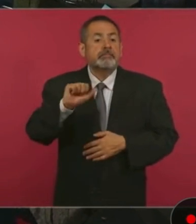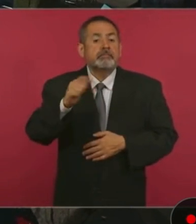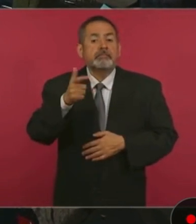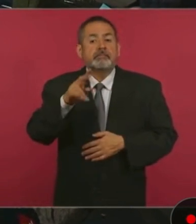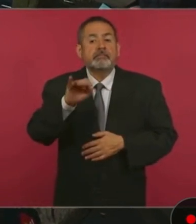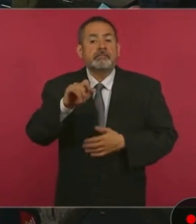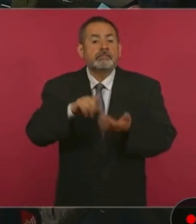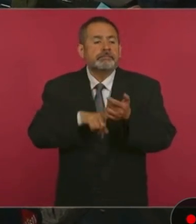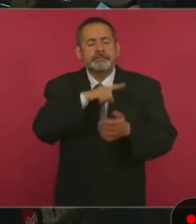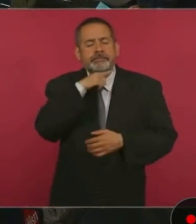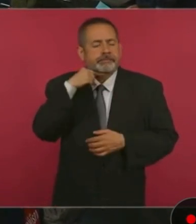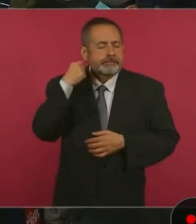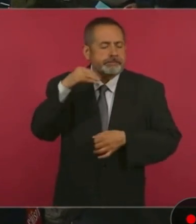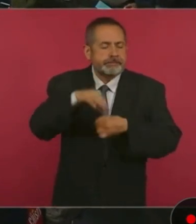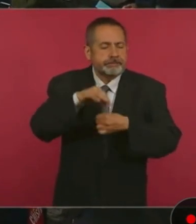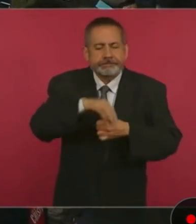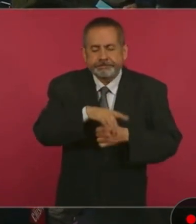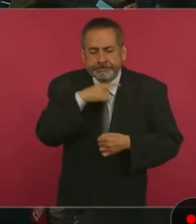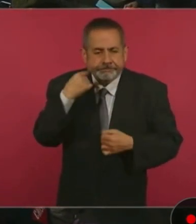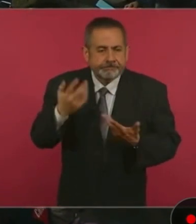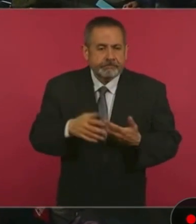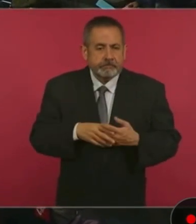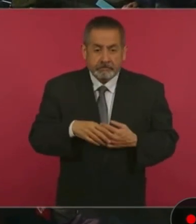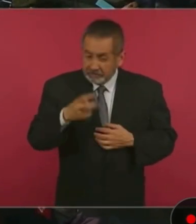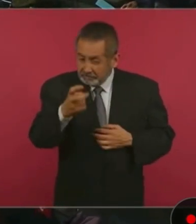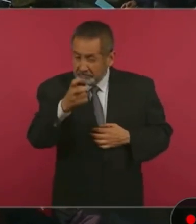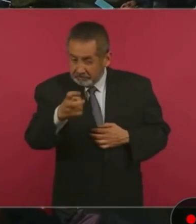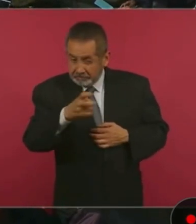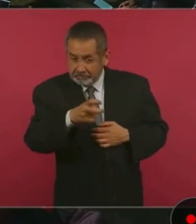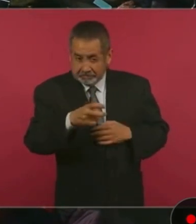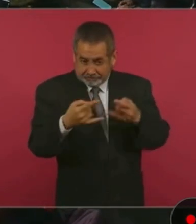Los medios no dicen nada de eso.